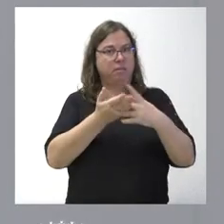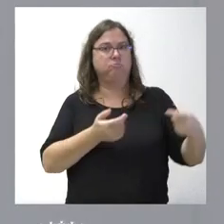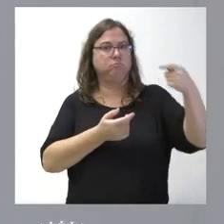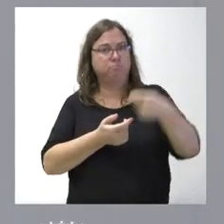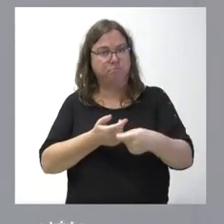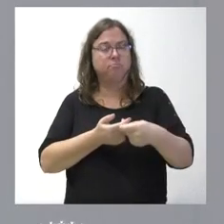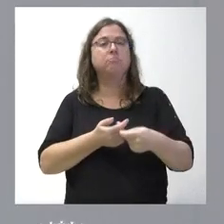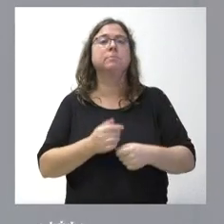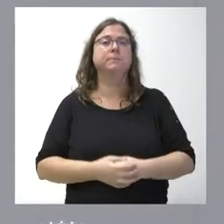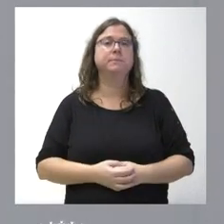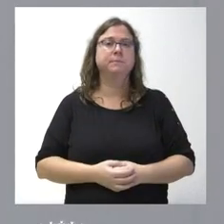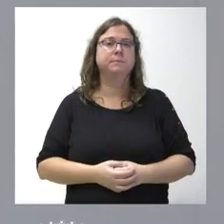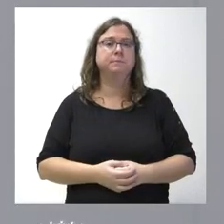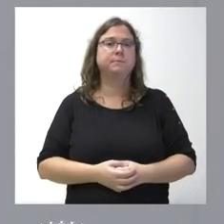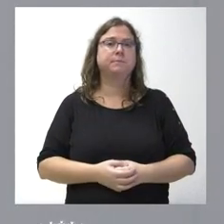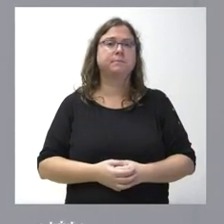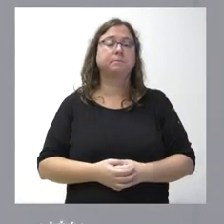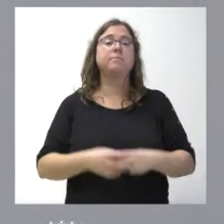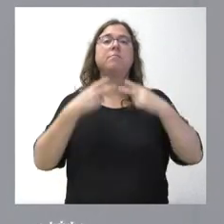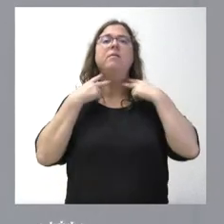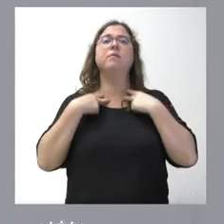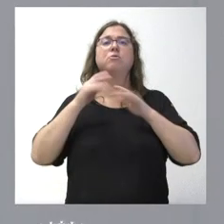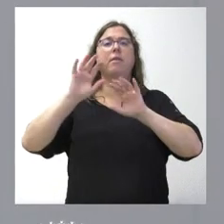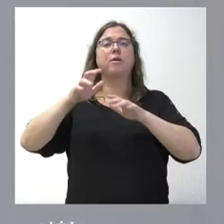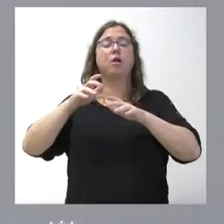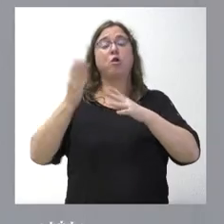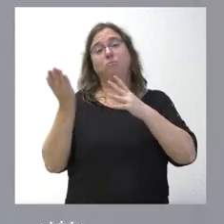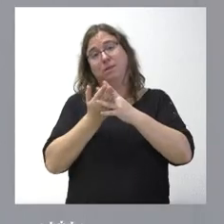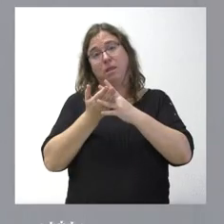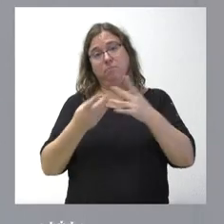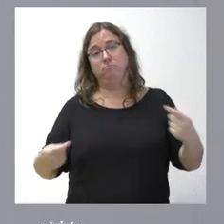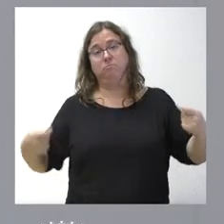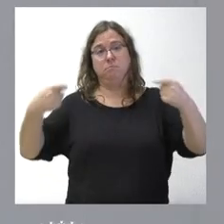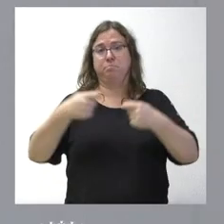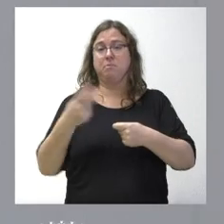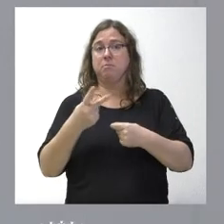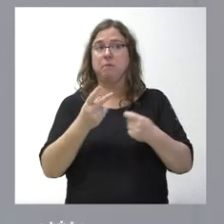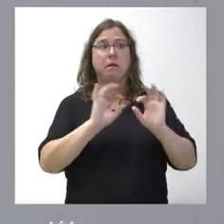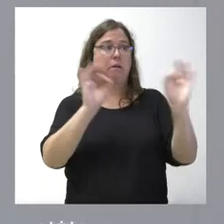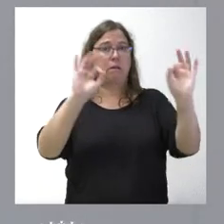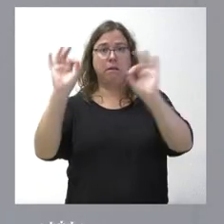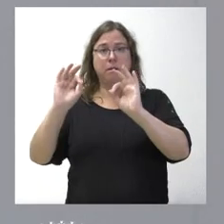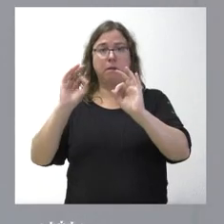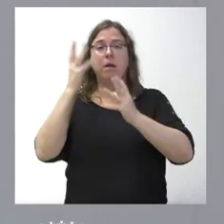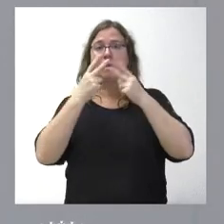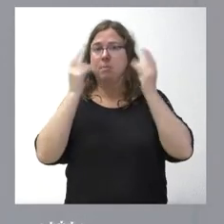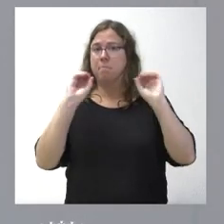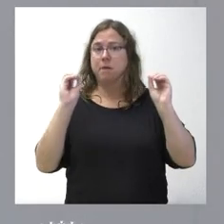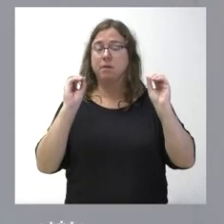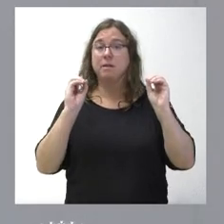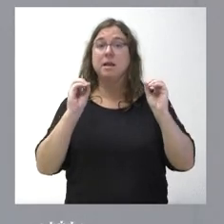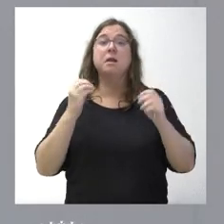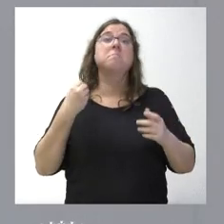esta aportación económica la diputación de León aportó la otra mitad ninguna otra administración pública aportó nada y entre